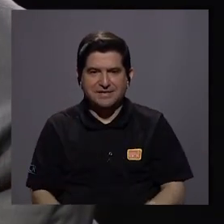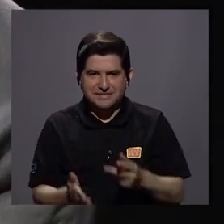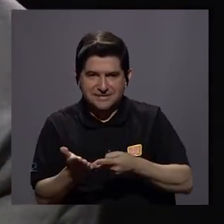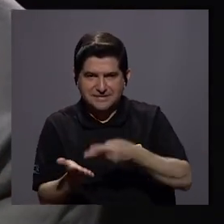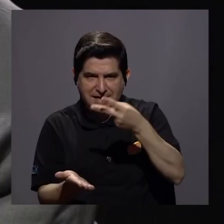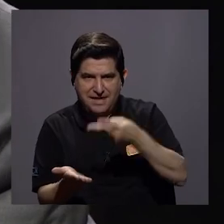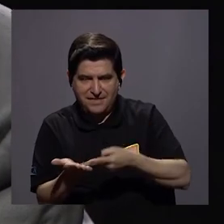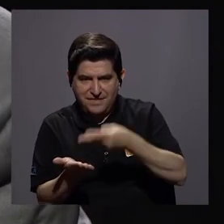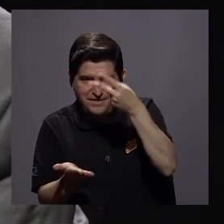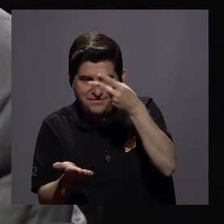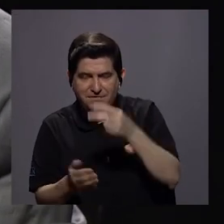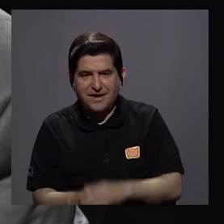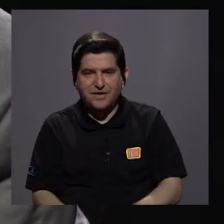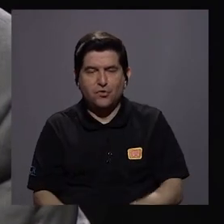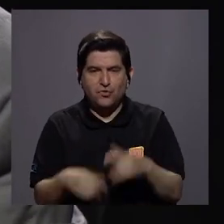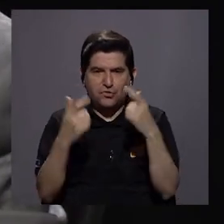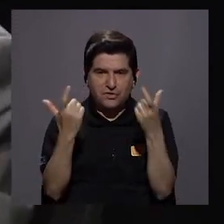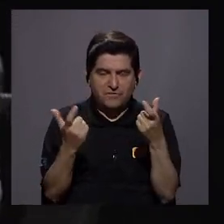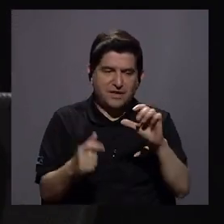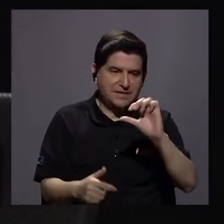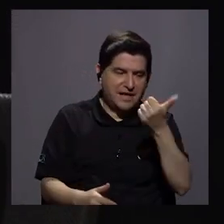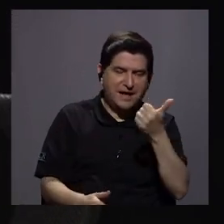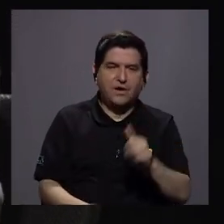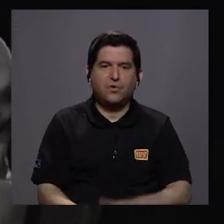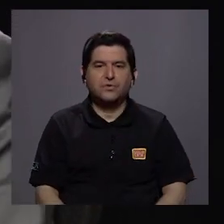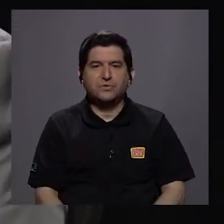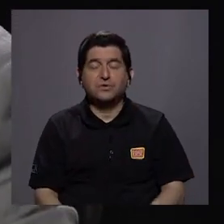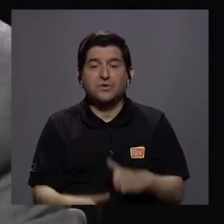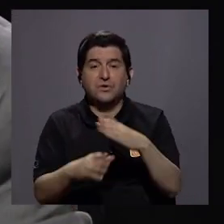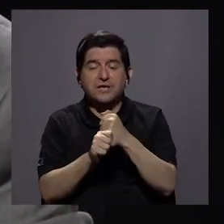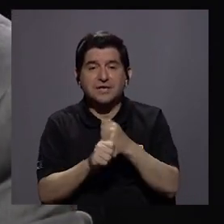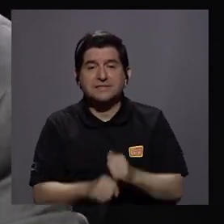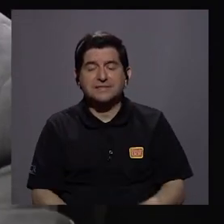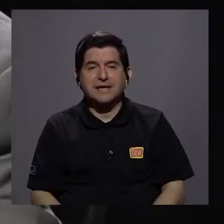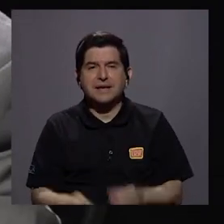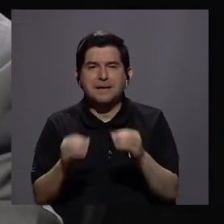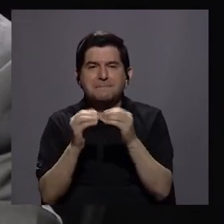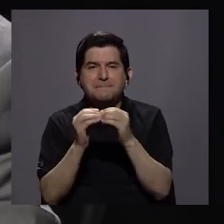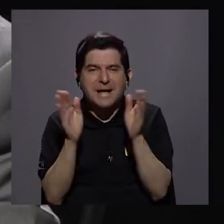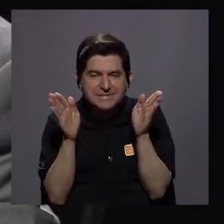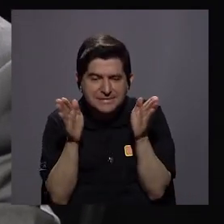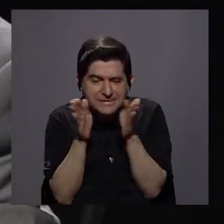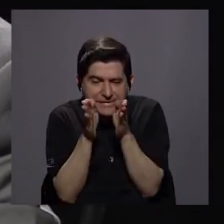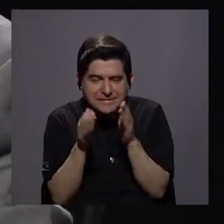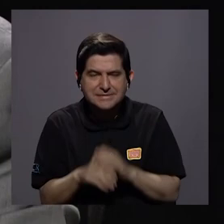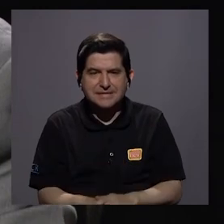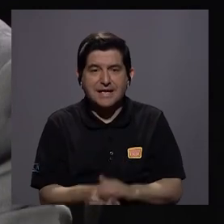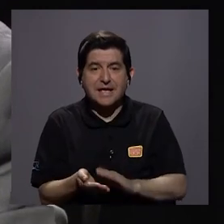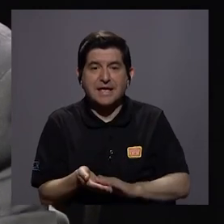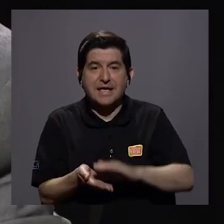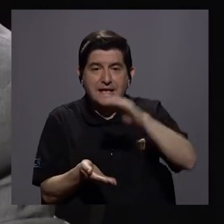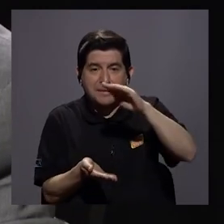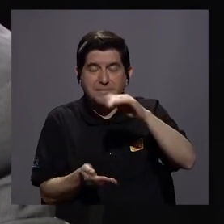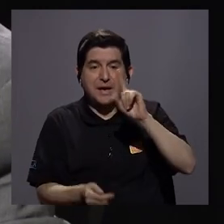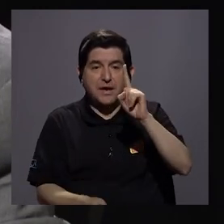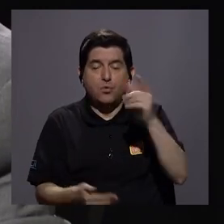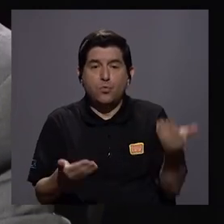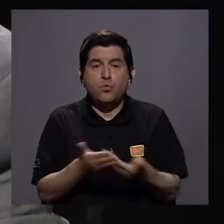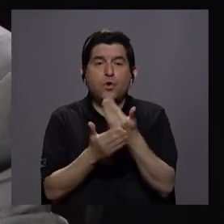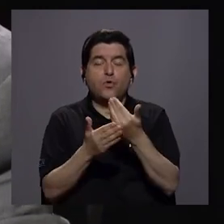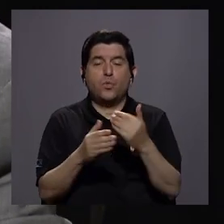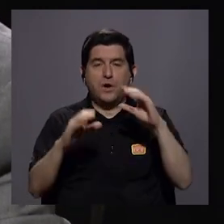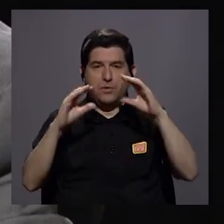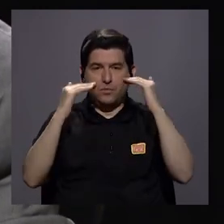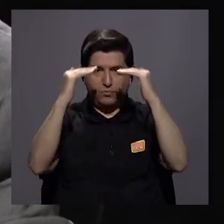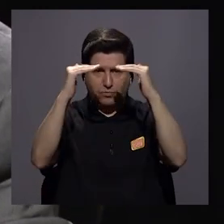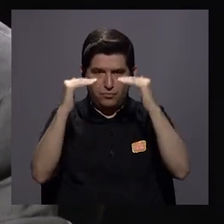monto de la renta a otro monto. Hacer tramos un poquito más cortos y ampliar uno nuevo.